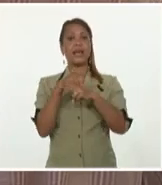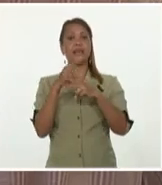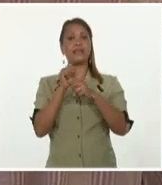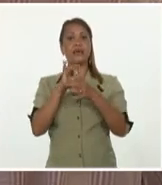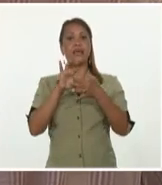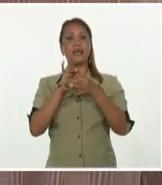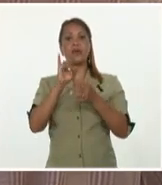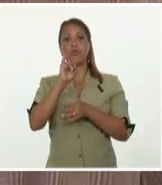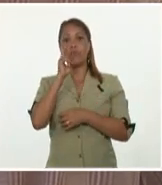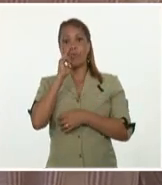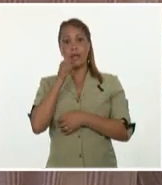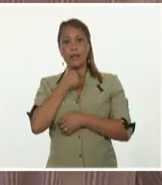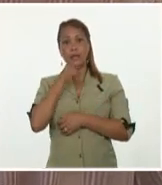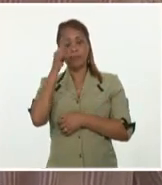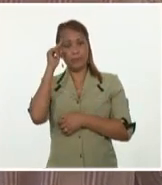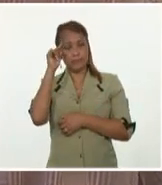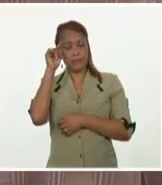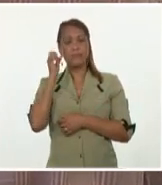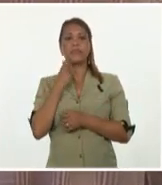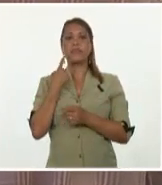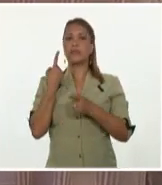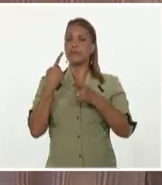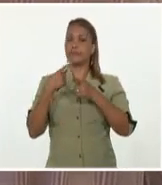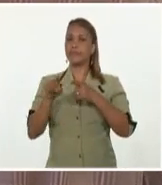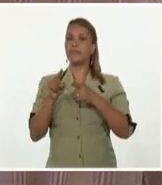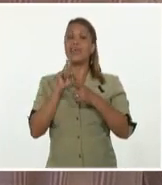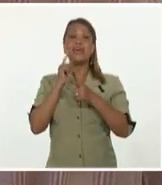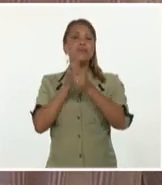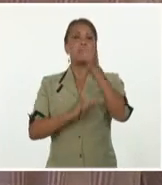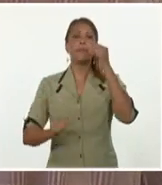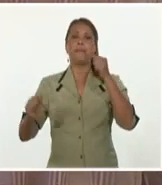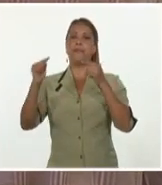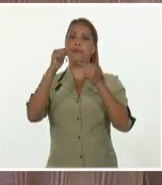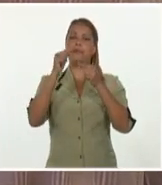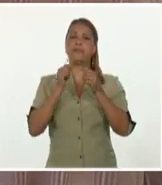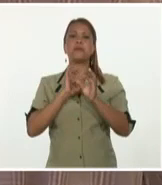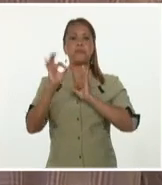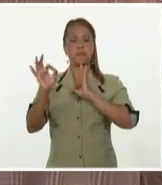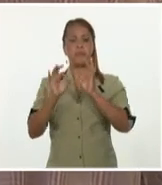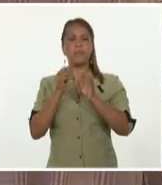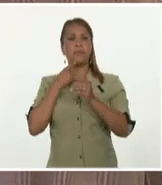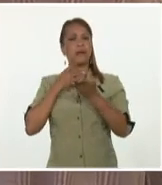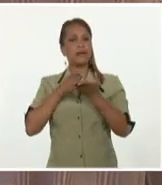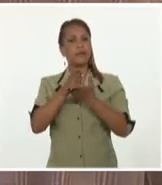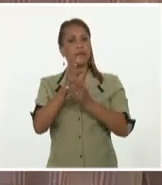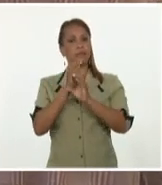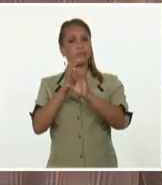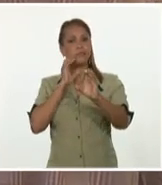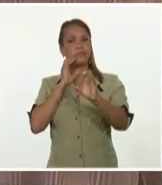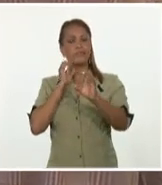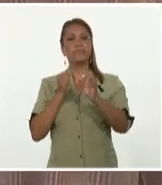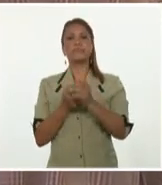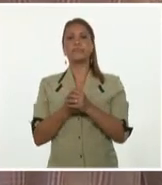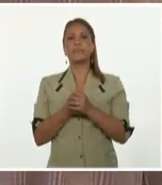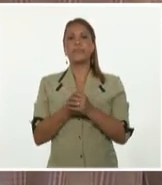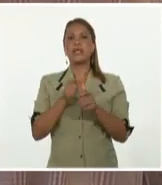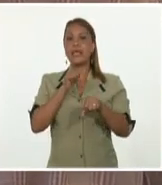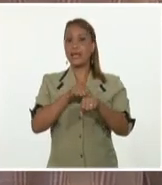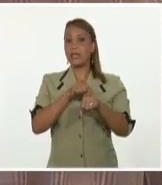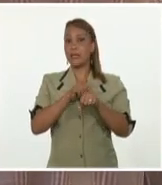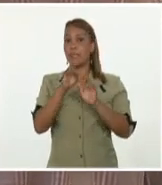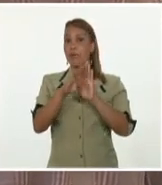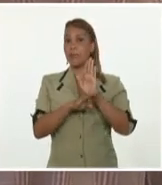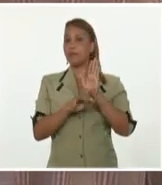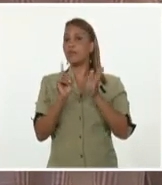de corredor de Avenida 51. Son las que se van a proteger. La frecuencia general en esta programación de los